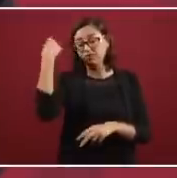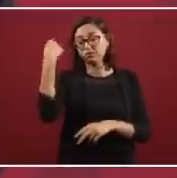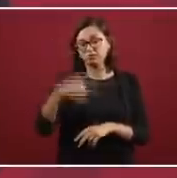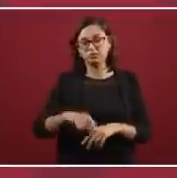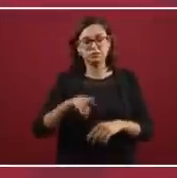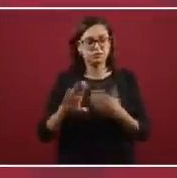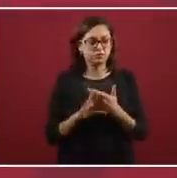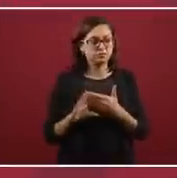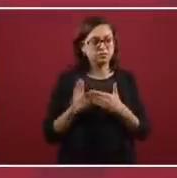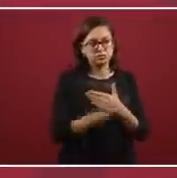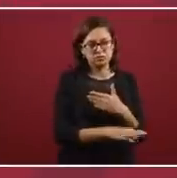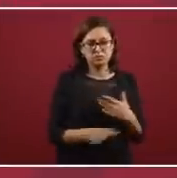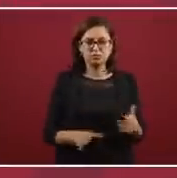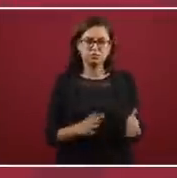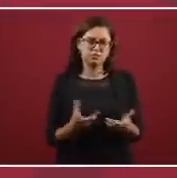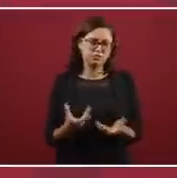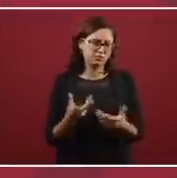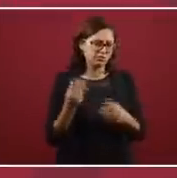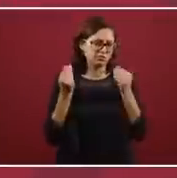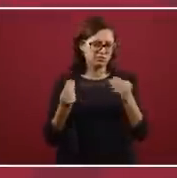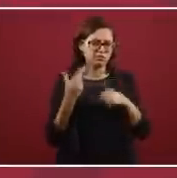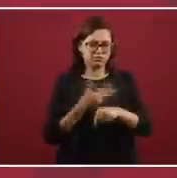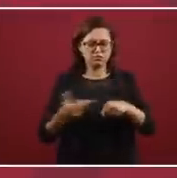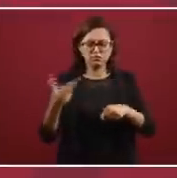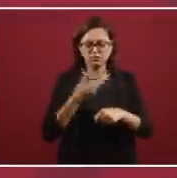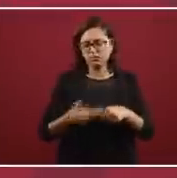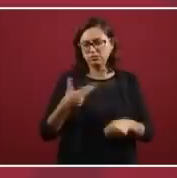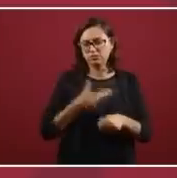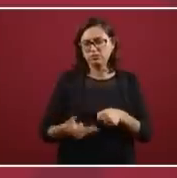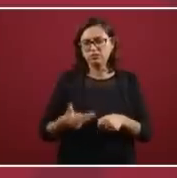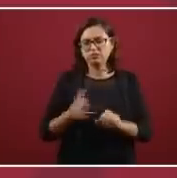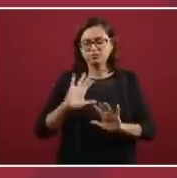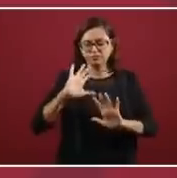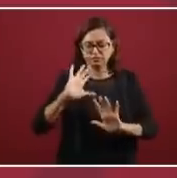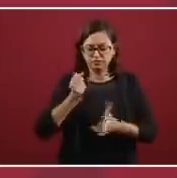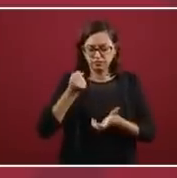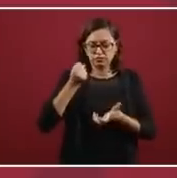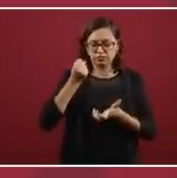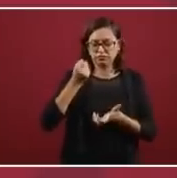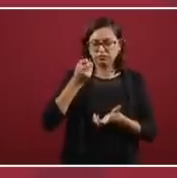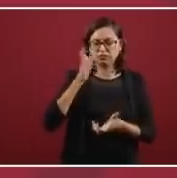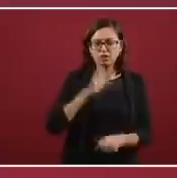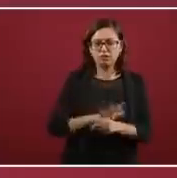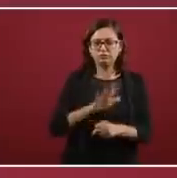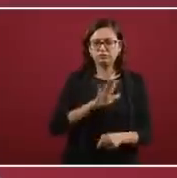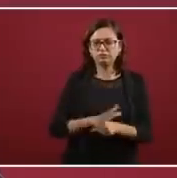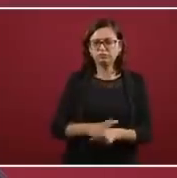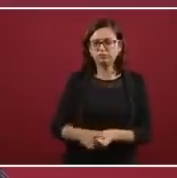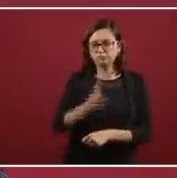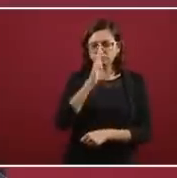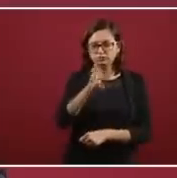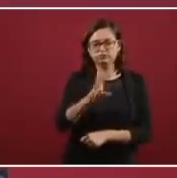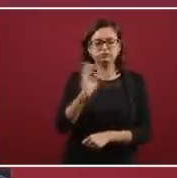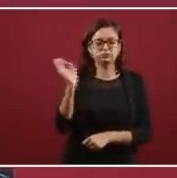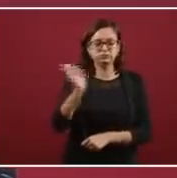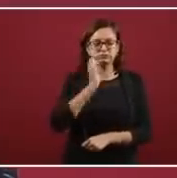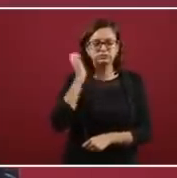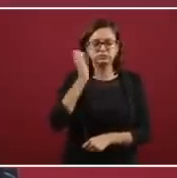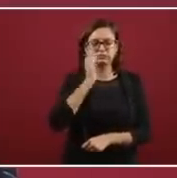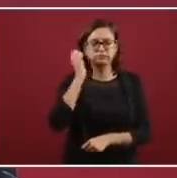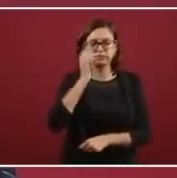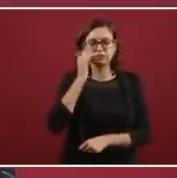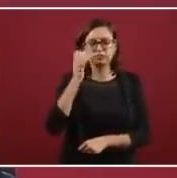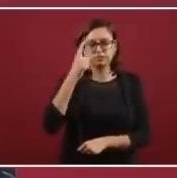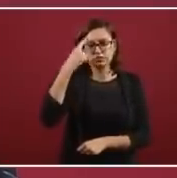que consiste en entregar el presupuesto directo a las escuelas